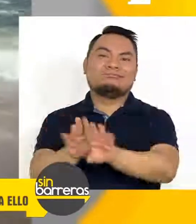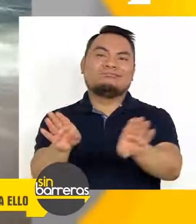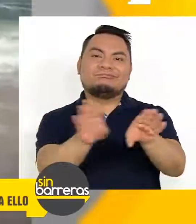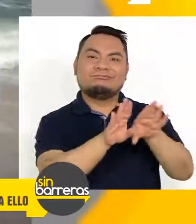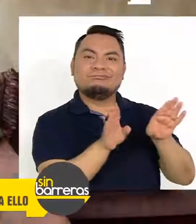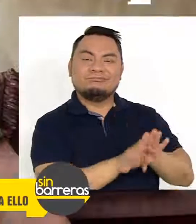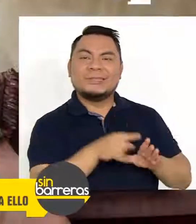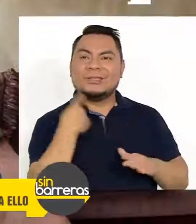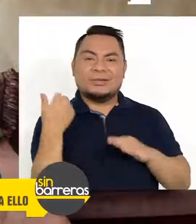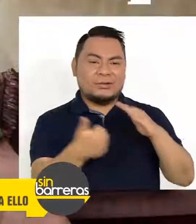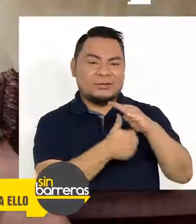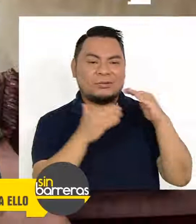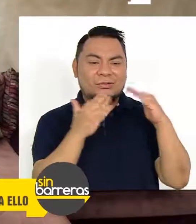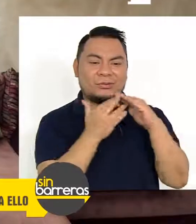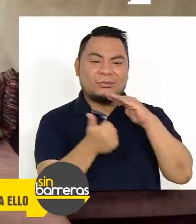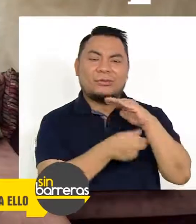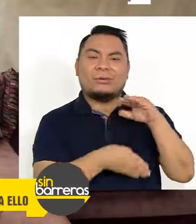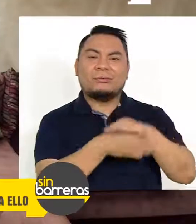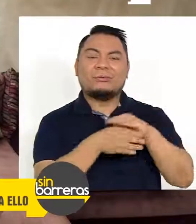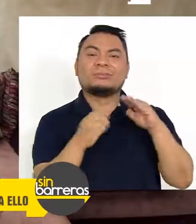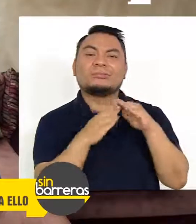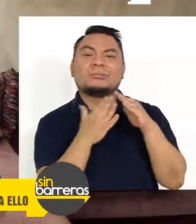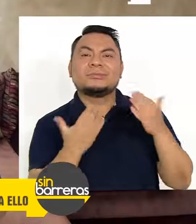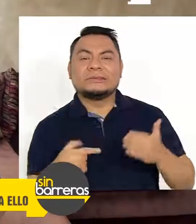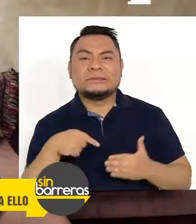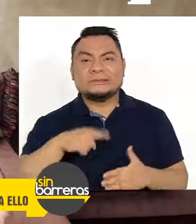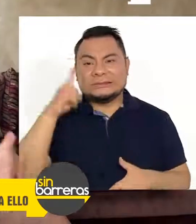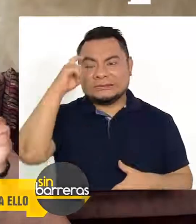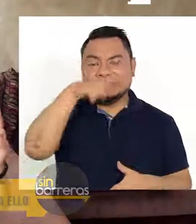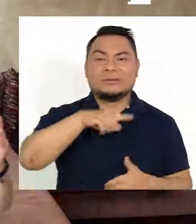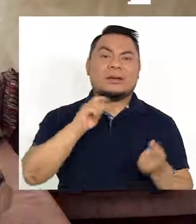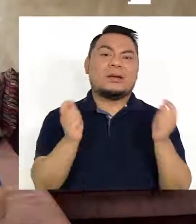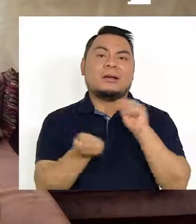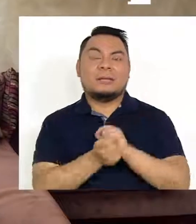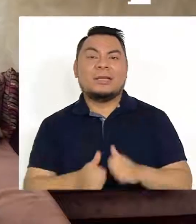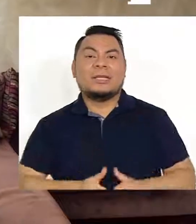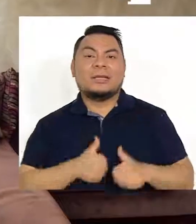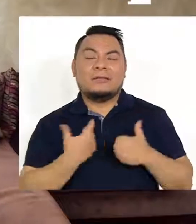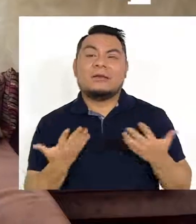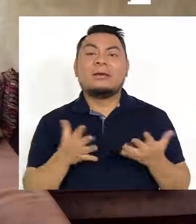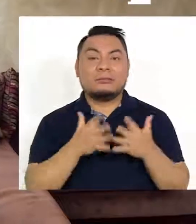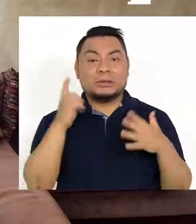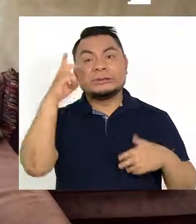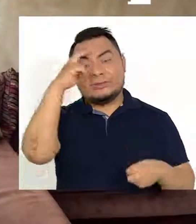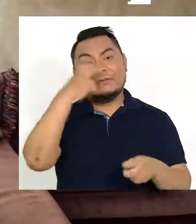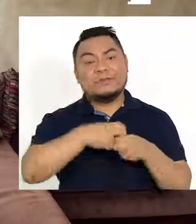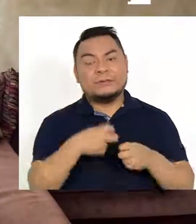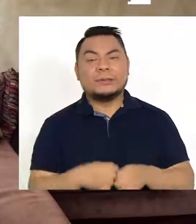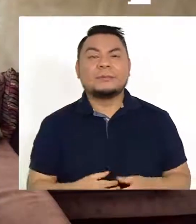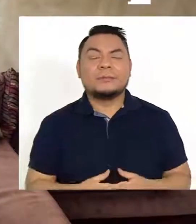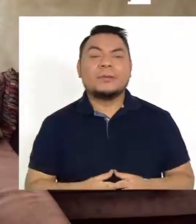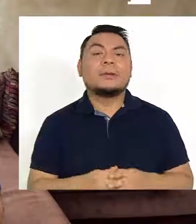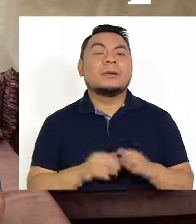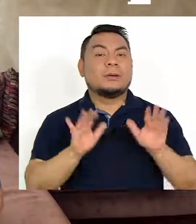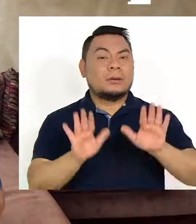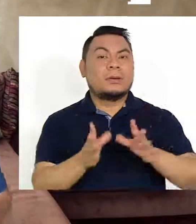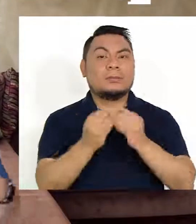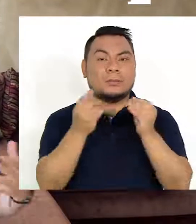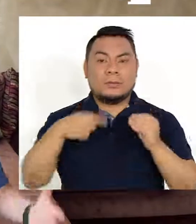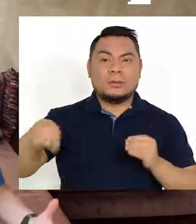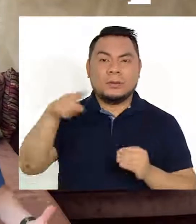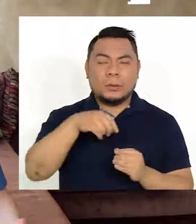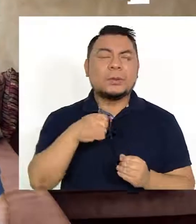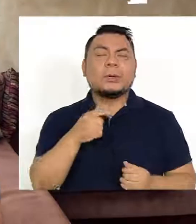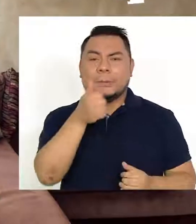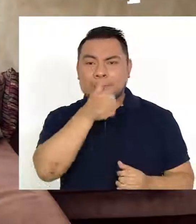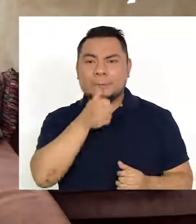cerrados, y acostumbrarse a todo ello, a estar en esta nueva convivencia, ha sido muy complicado. Sin